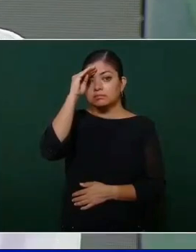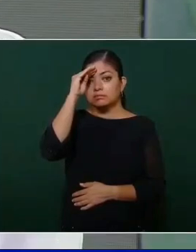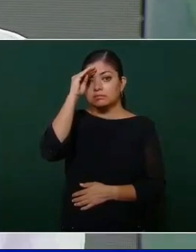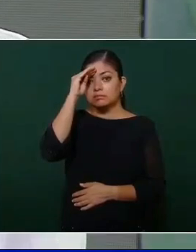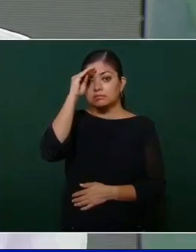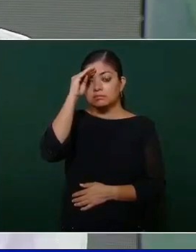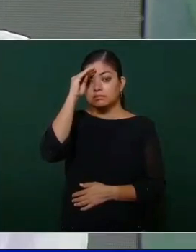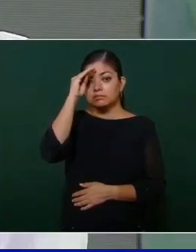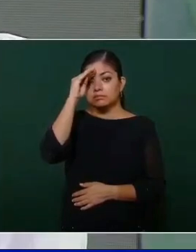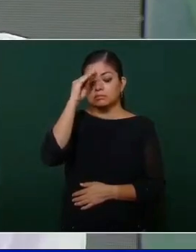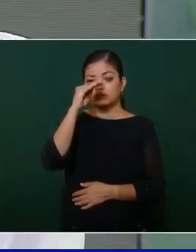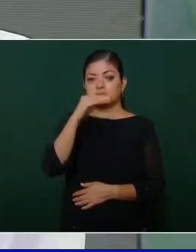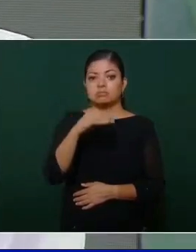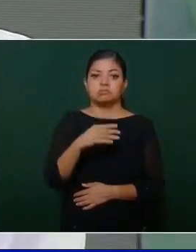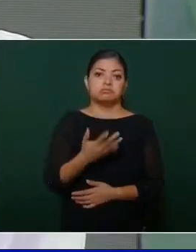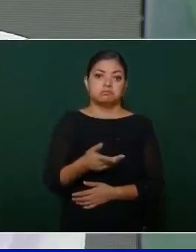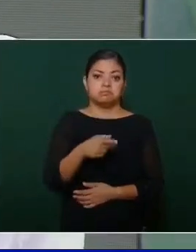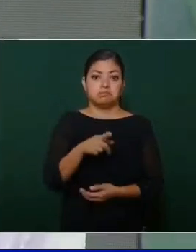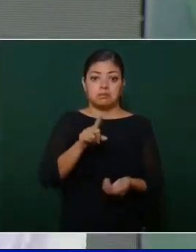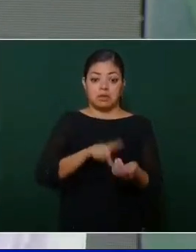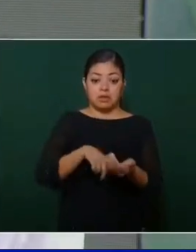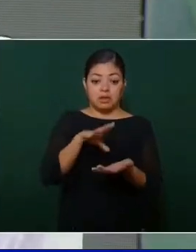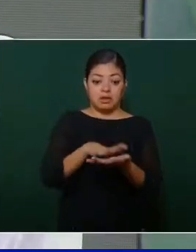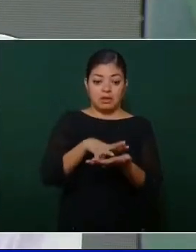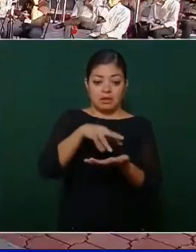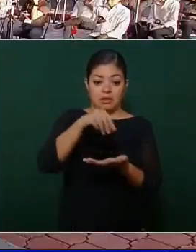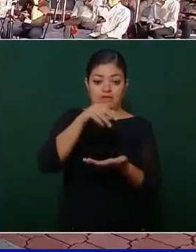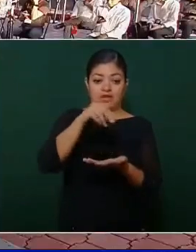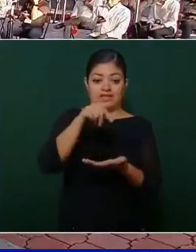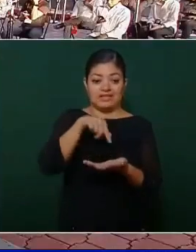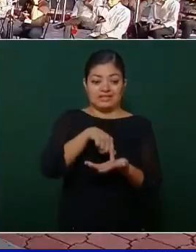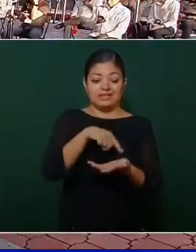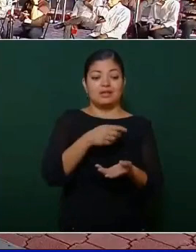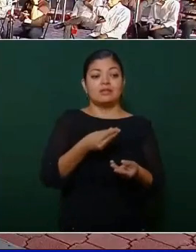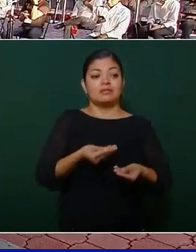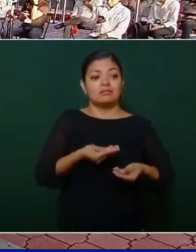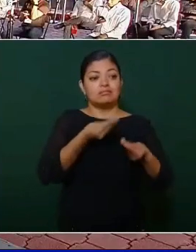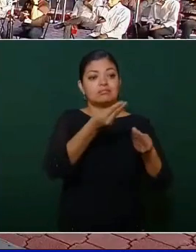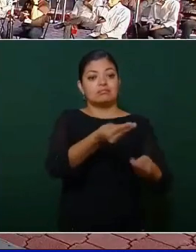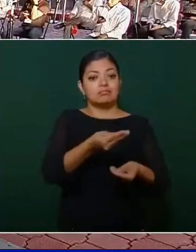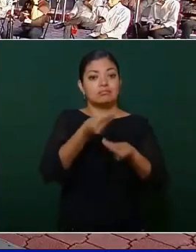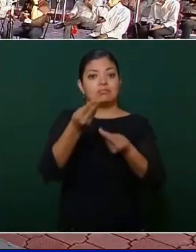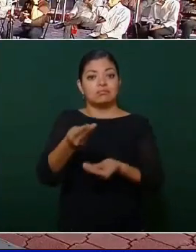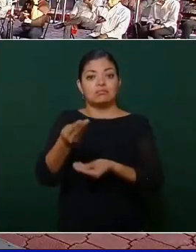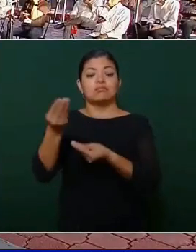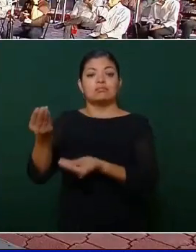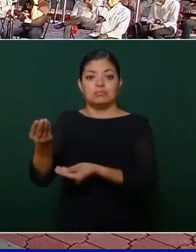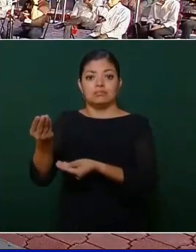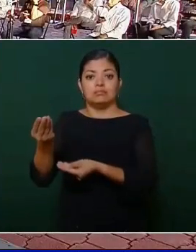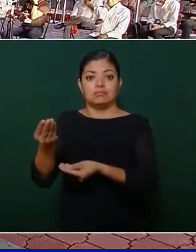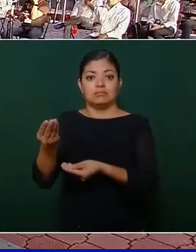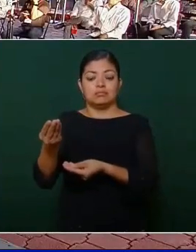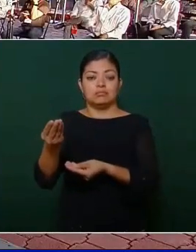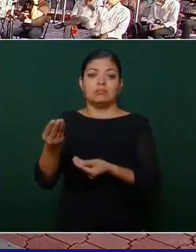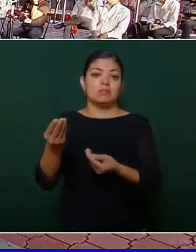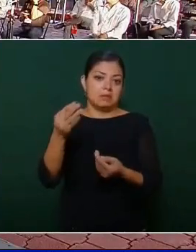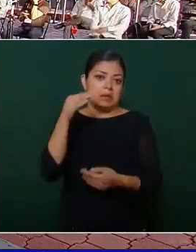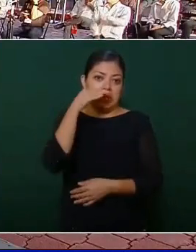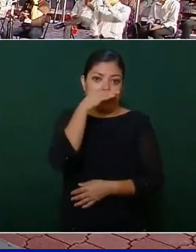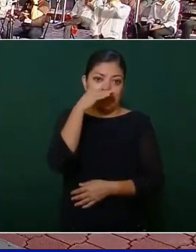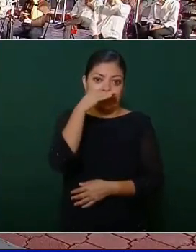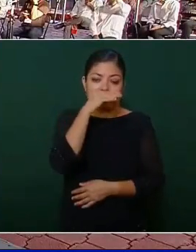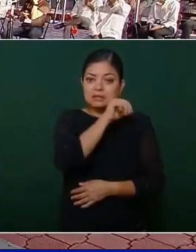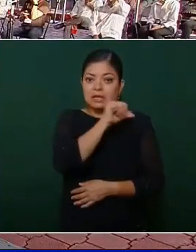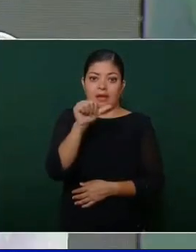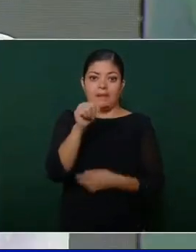que se van a entregar fertilizantes gratuitos a 2 millones de productores